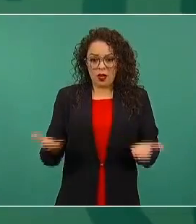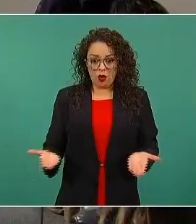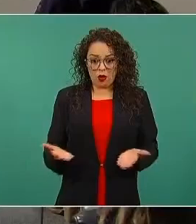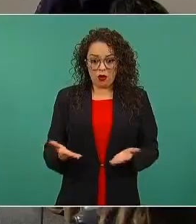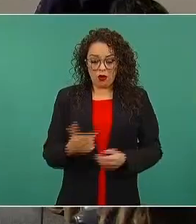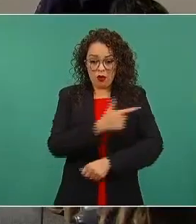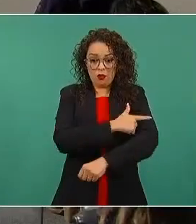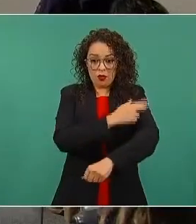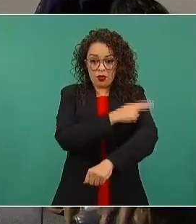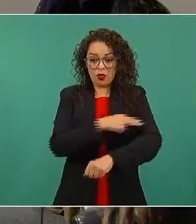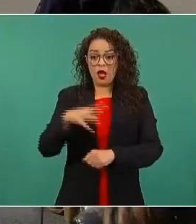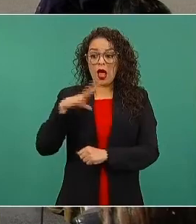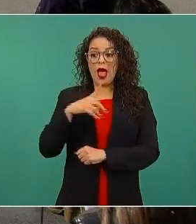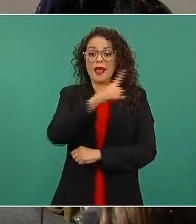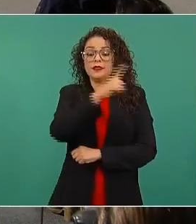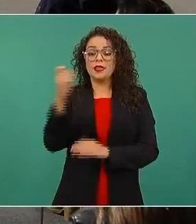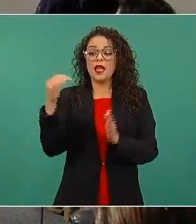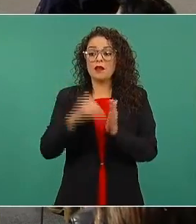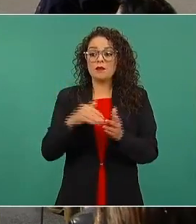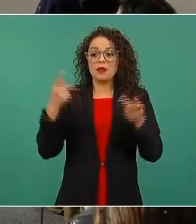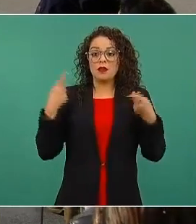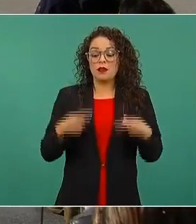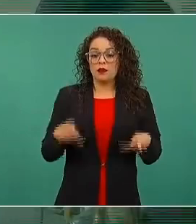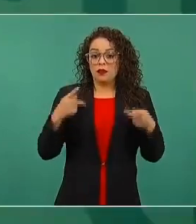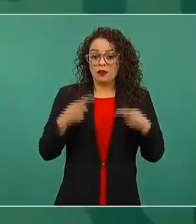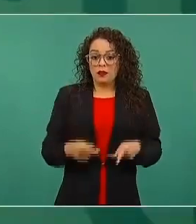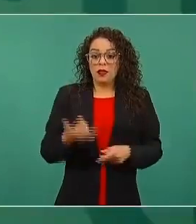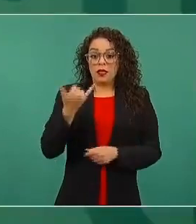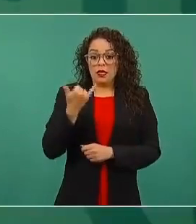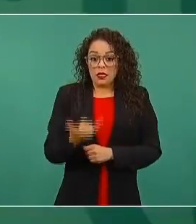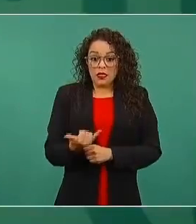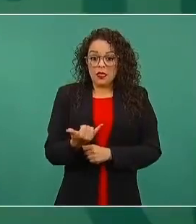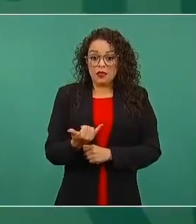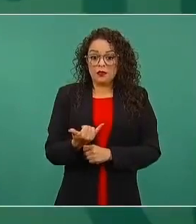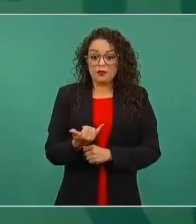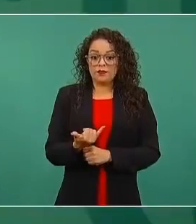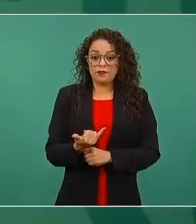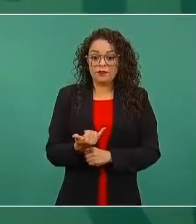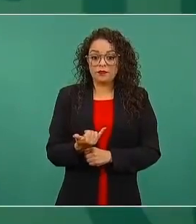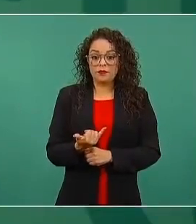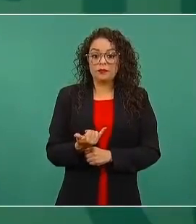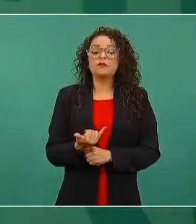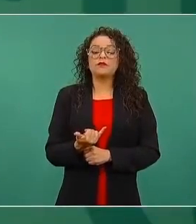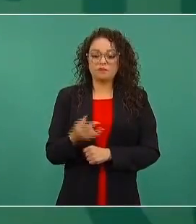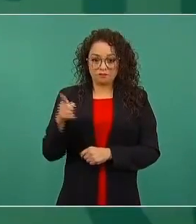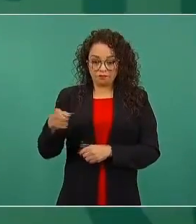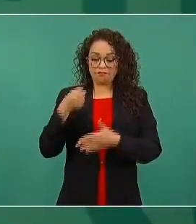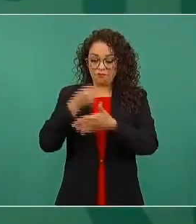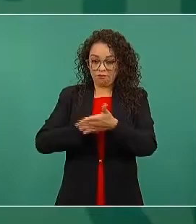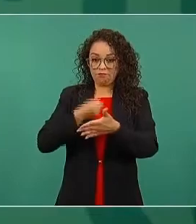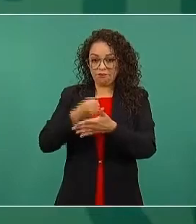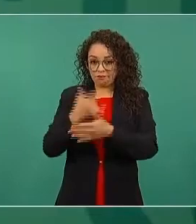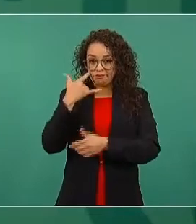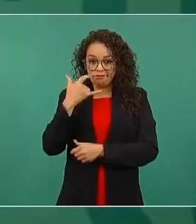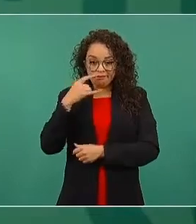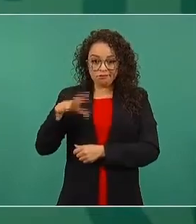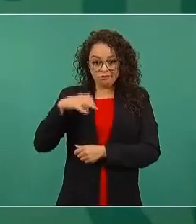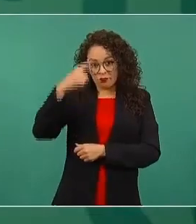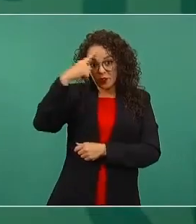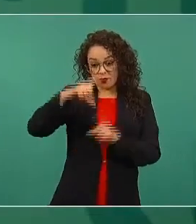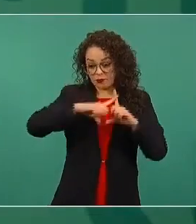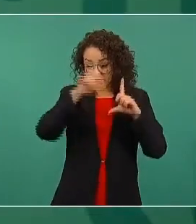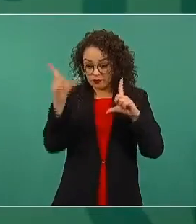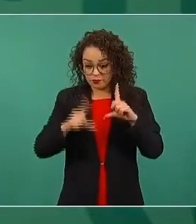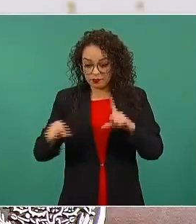mil elementos y se está trabajando para pacificar al país. Y